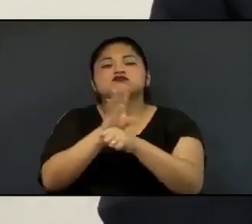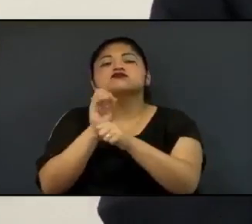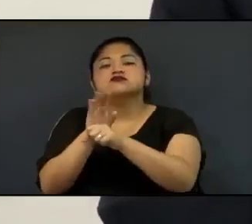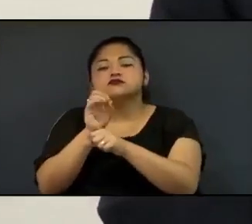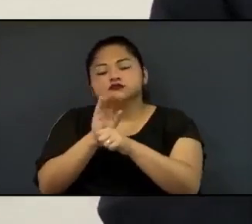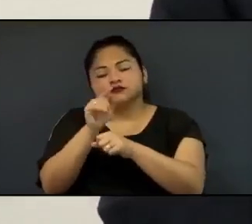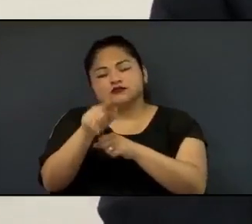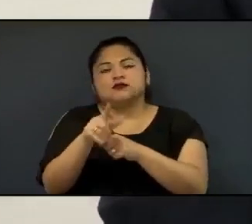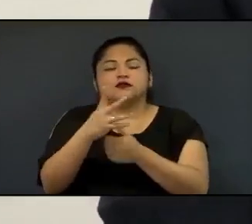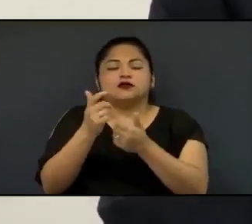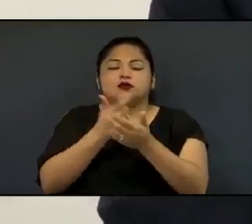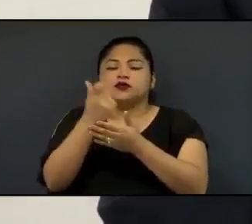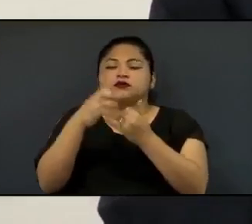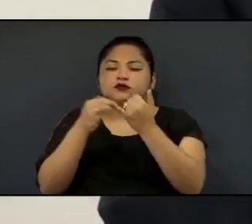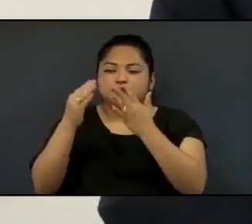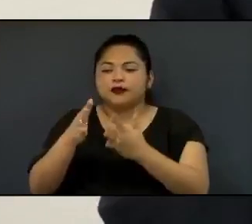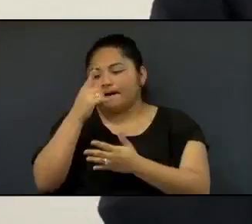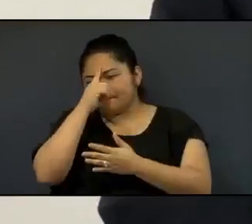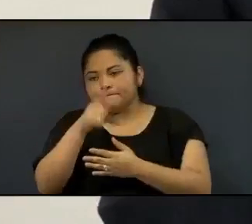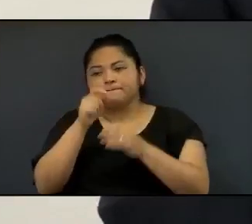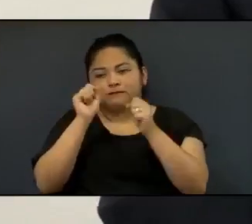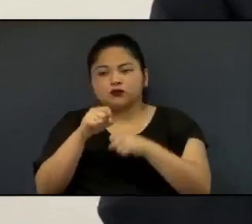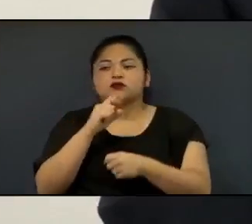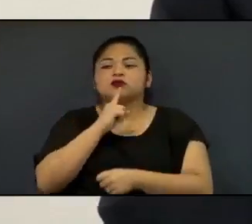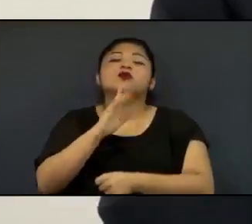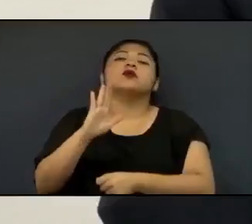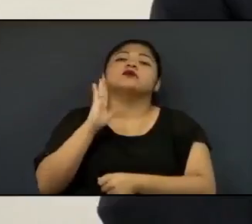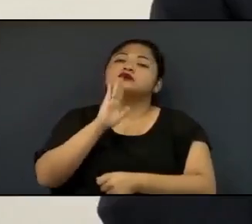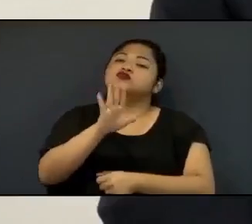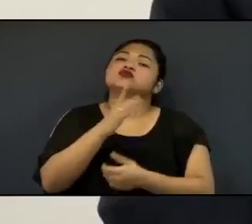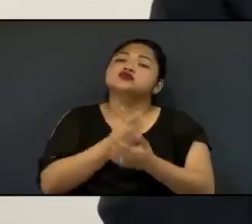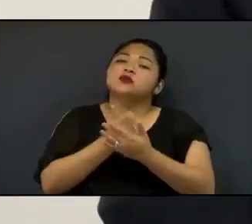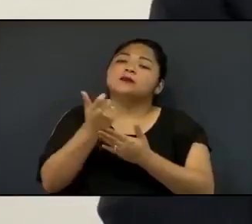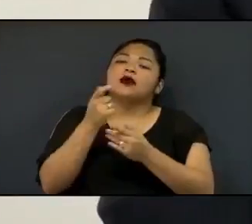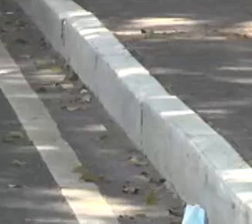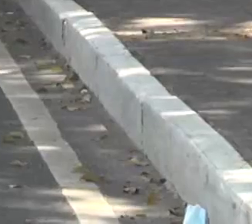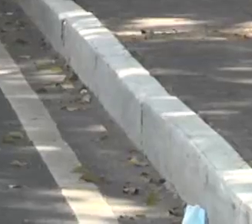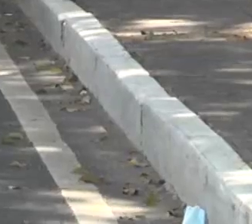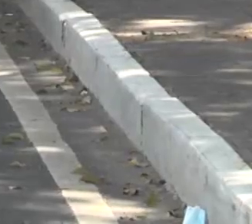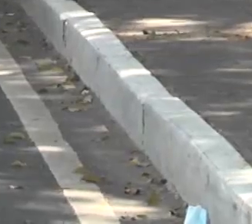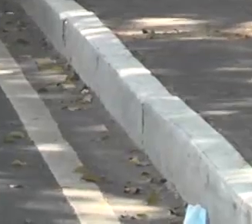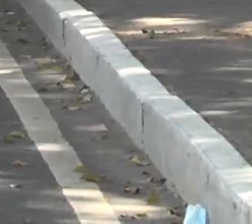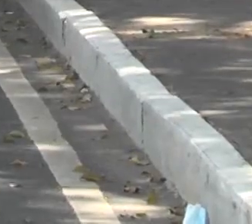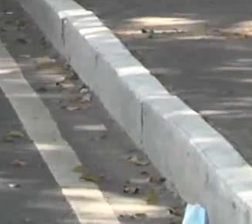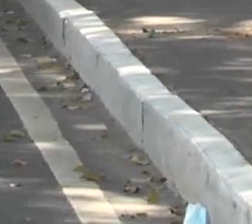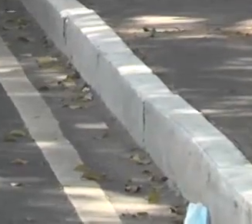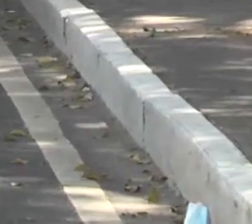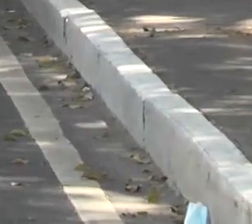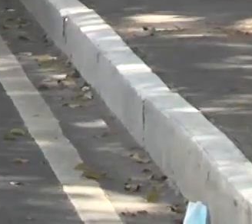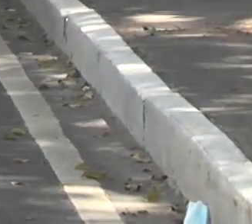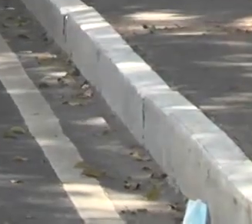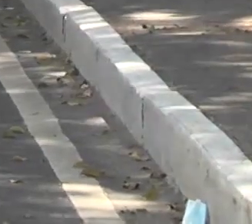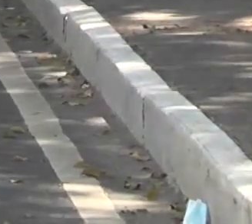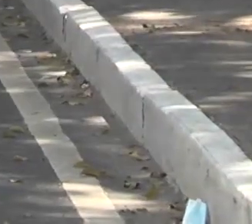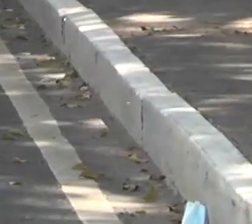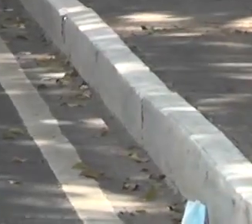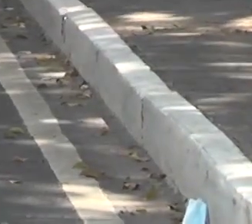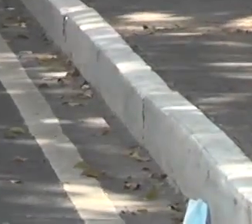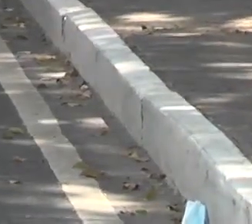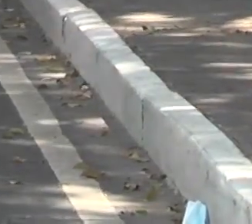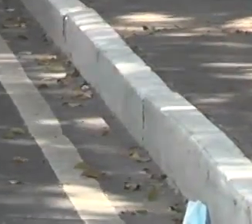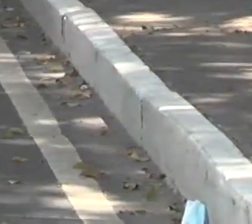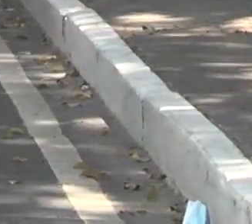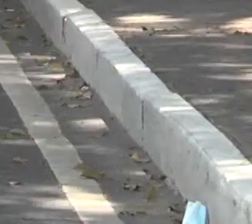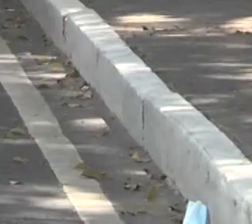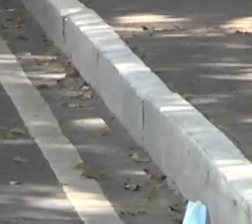al contribuyente para que efectúe sus pagos a tiempo si las personas tienen multas pendientes de los municipios de